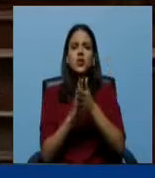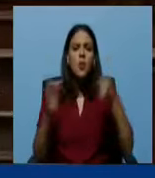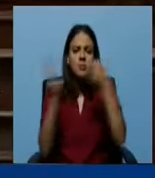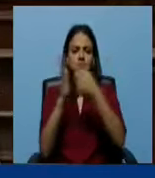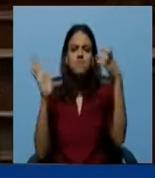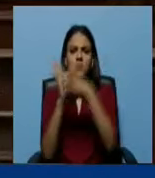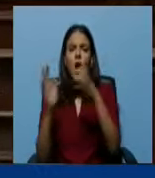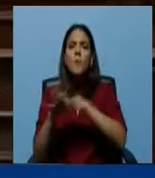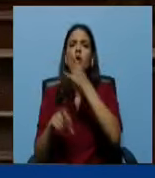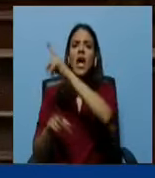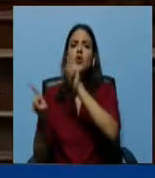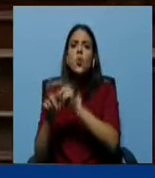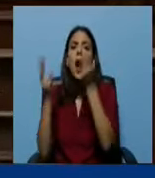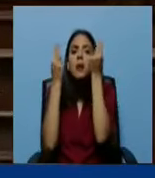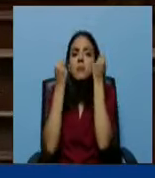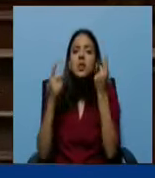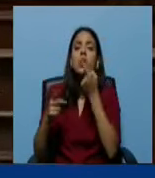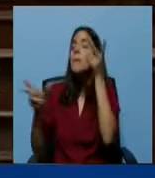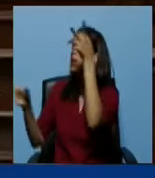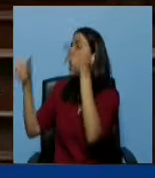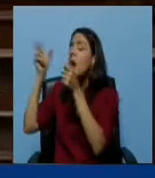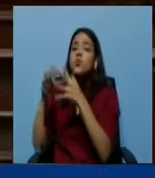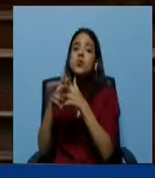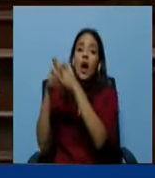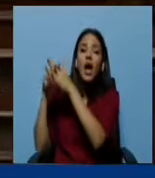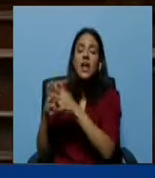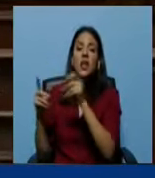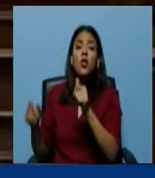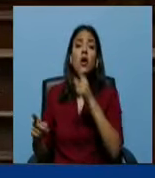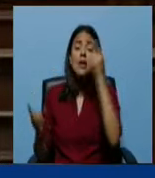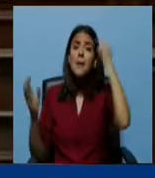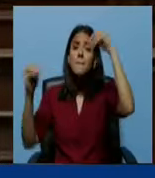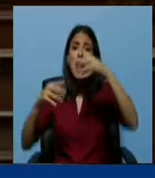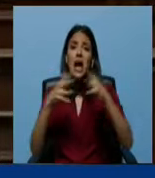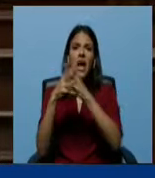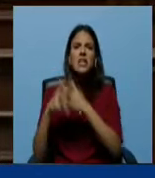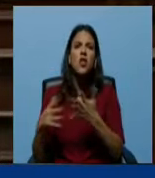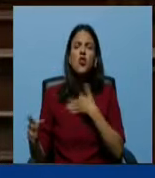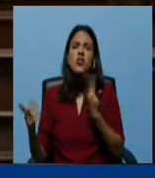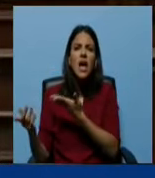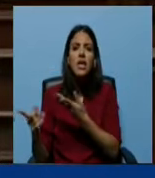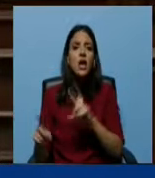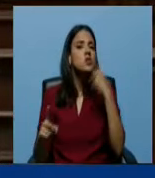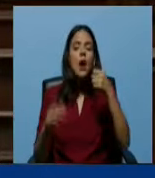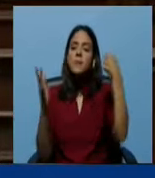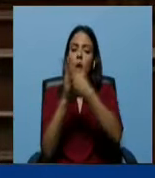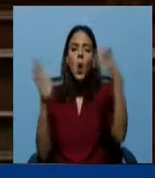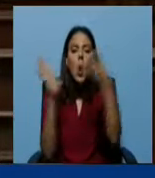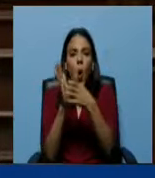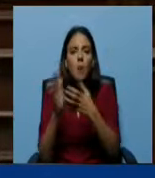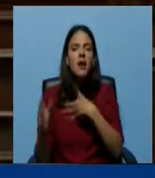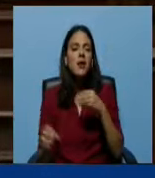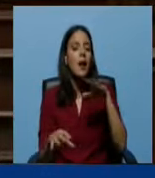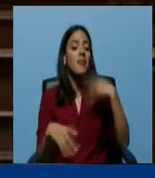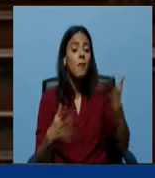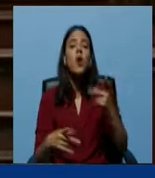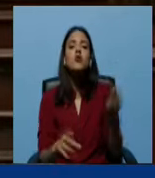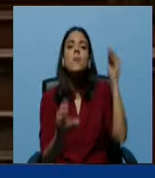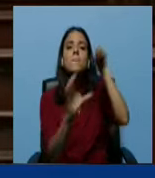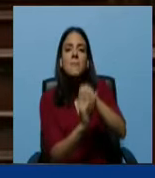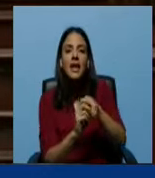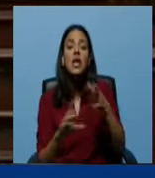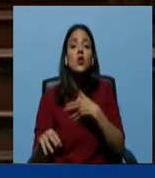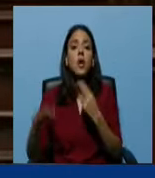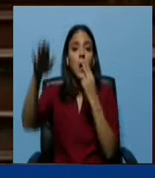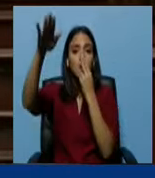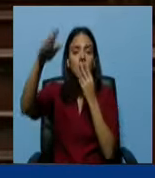dependiente de los gringos. Y los gringos solo tienen un plan para Venezuela. Golpe, golpe, golpe. Fascismo,